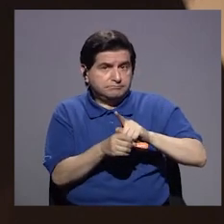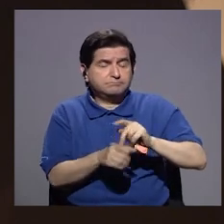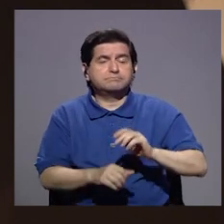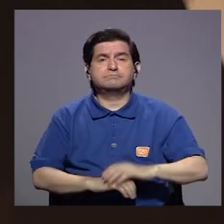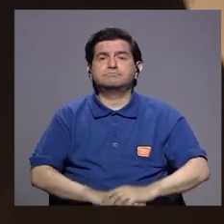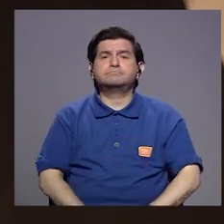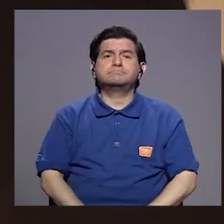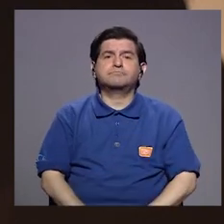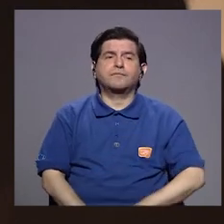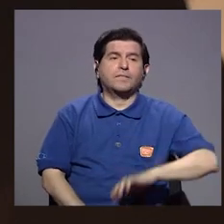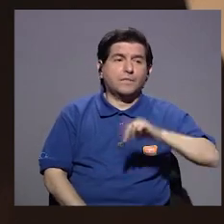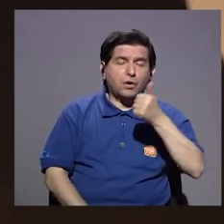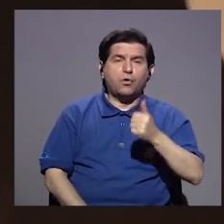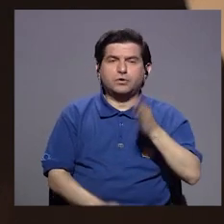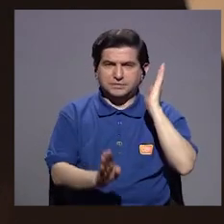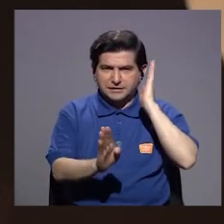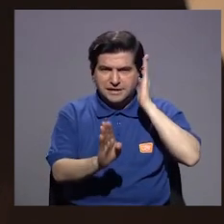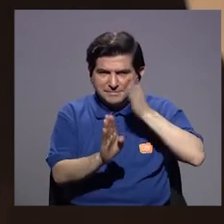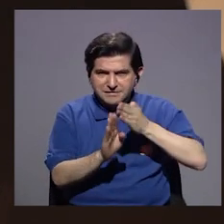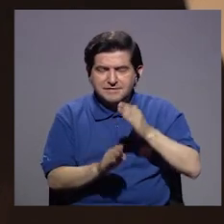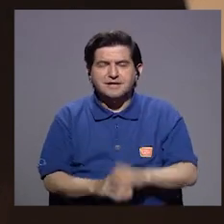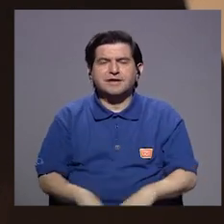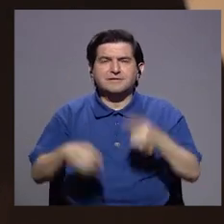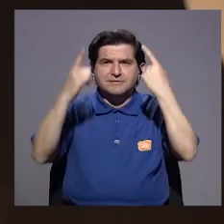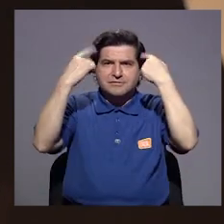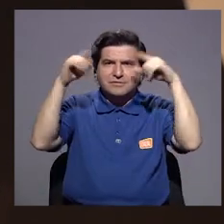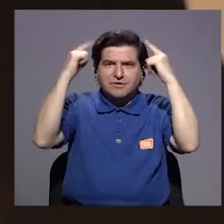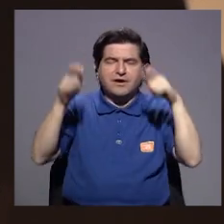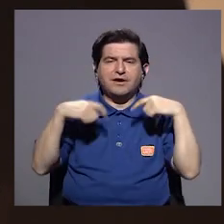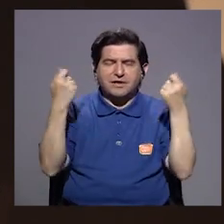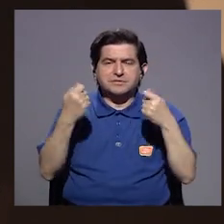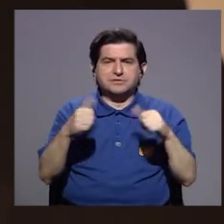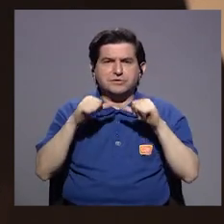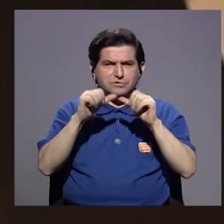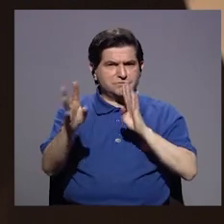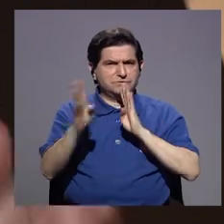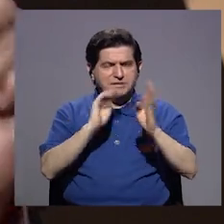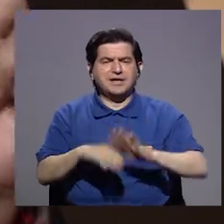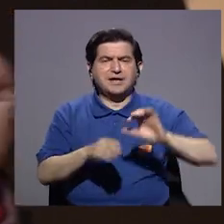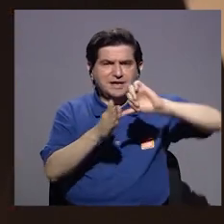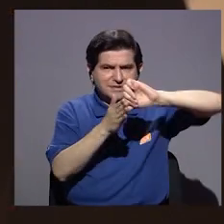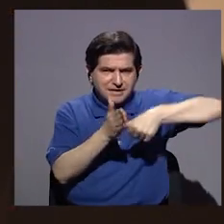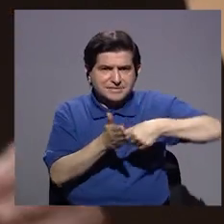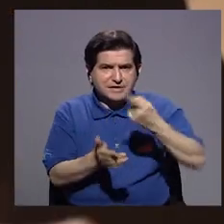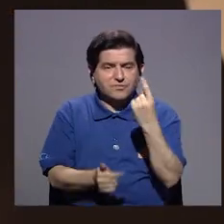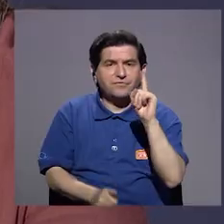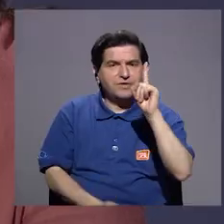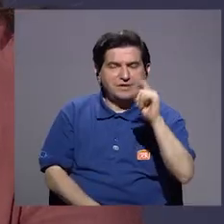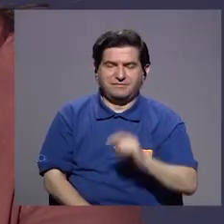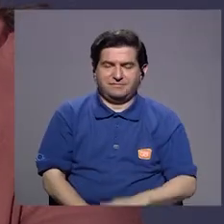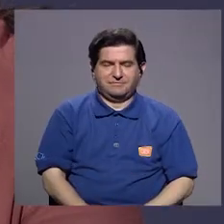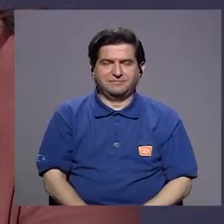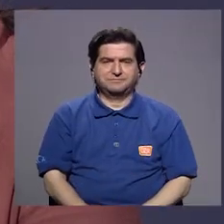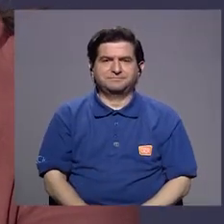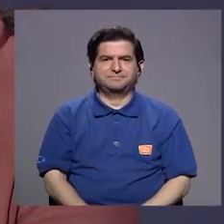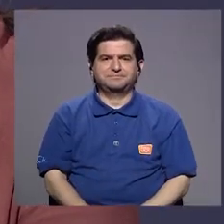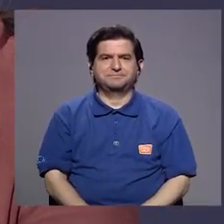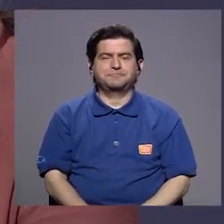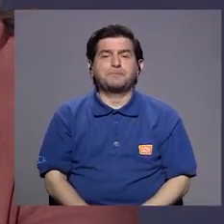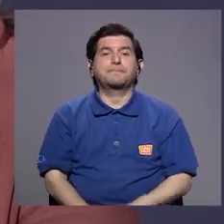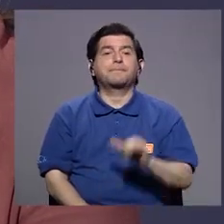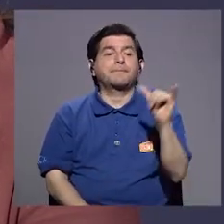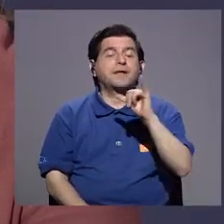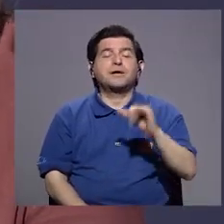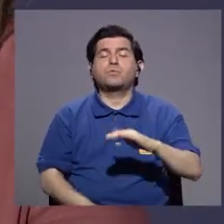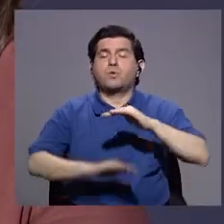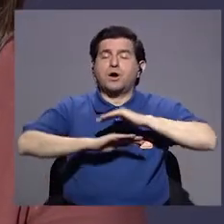es que otro acierto más de este festival. Sigamos hablando de los acentos, que nos queda uno. Nos queda uno. Bueno,